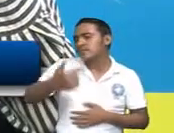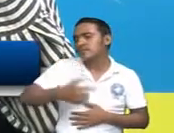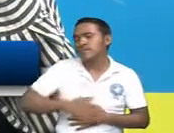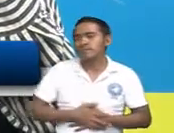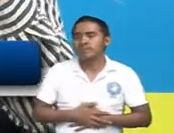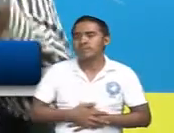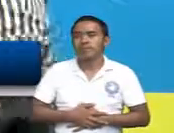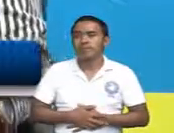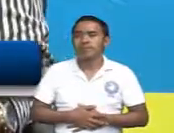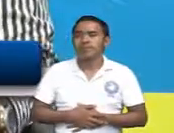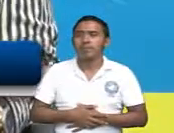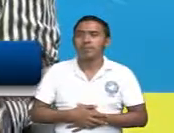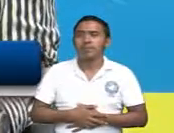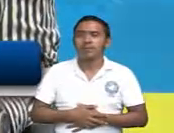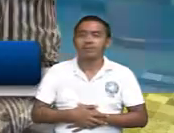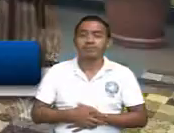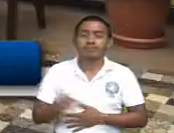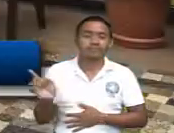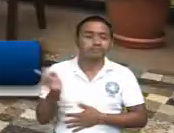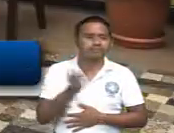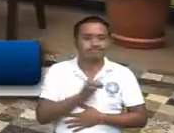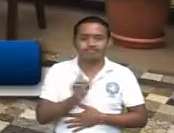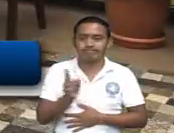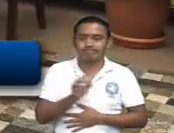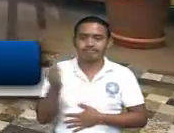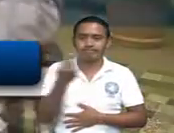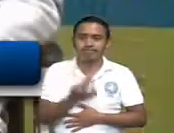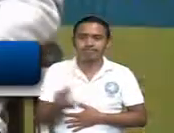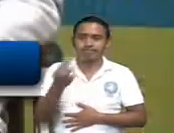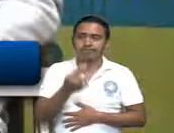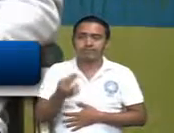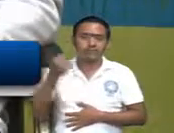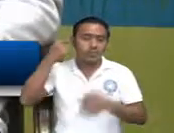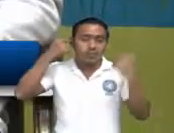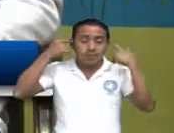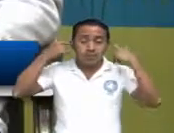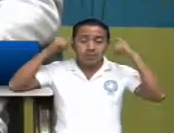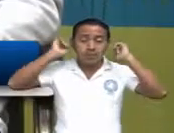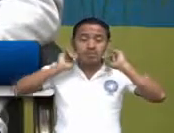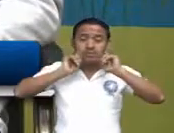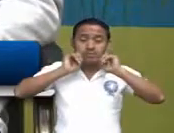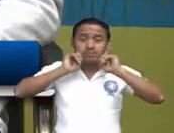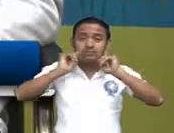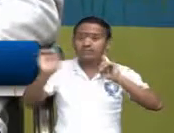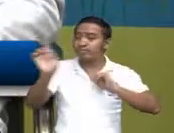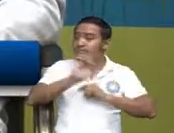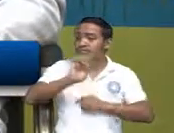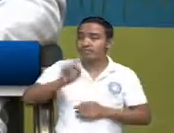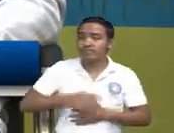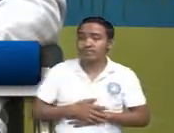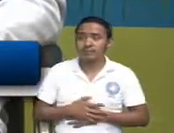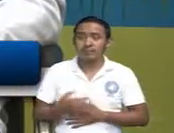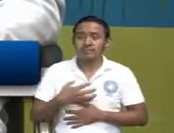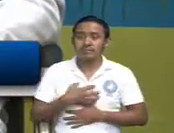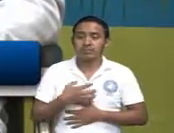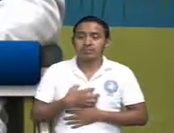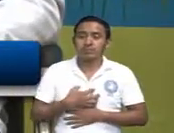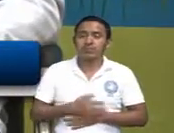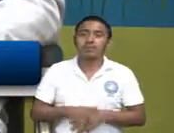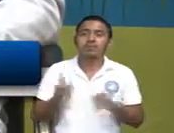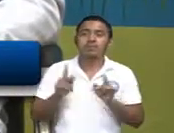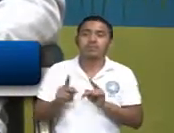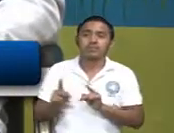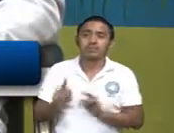tipo de no no es recomendable el uso de audífonos de por sí fisiológicamente la